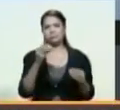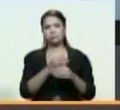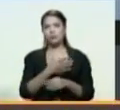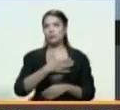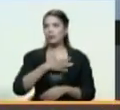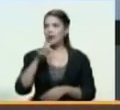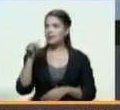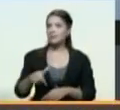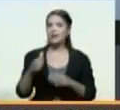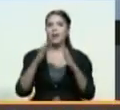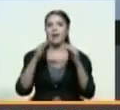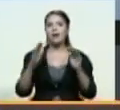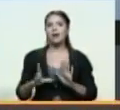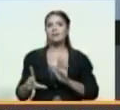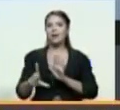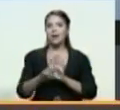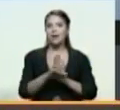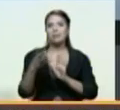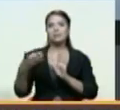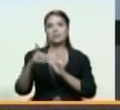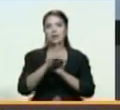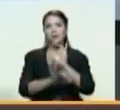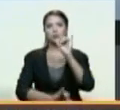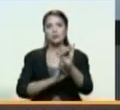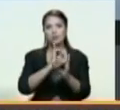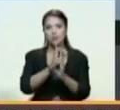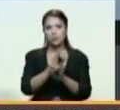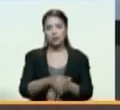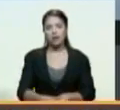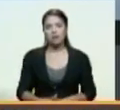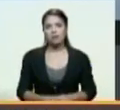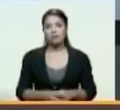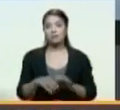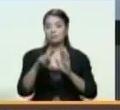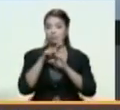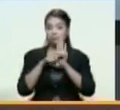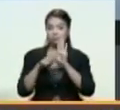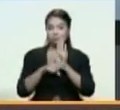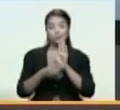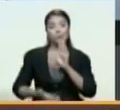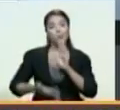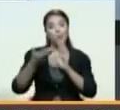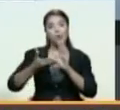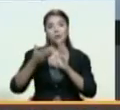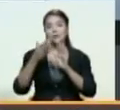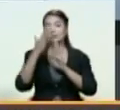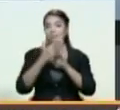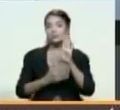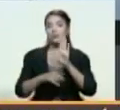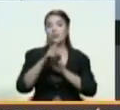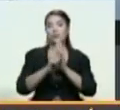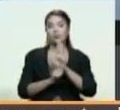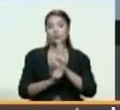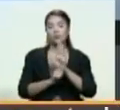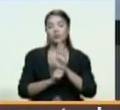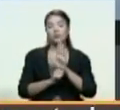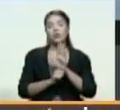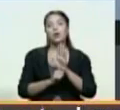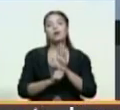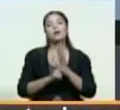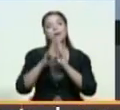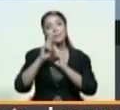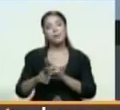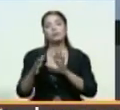casa de las leyes, del derecho internacional, de los principios elementales de la Carta de las Naciones Unidas, del respeto